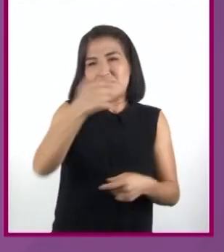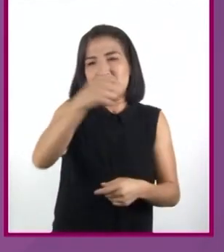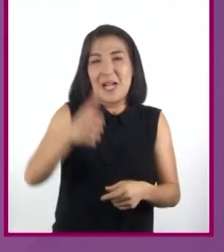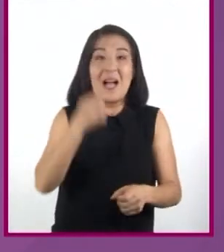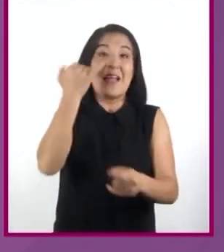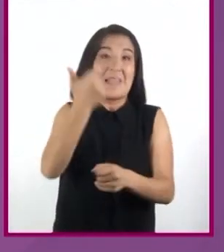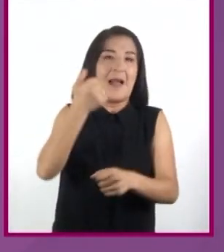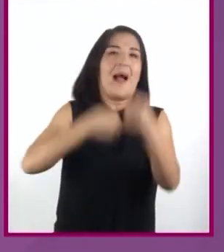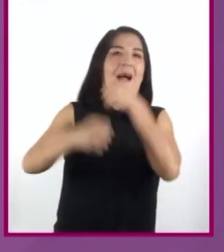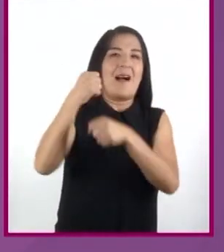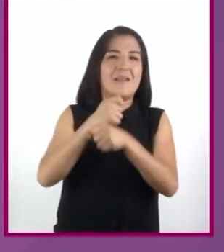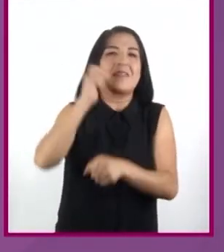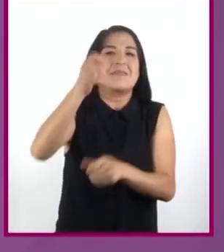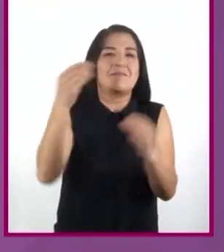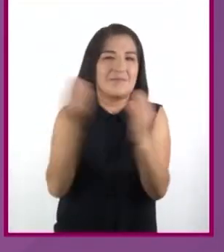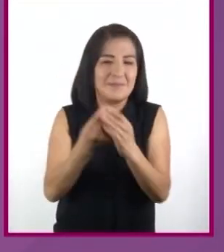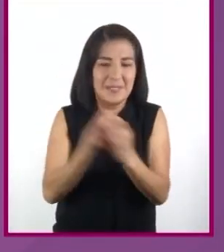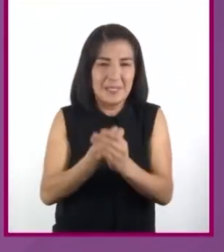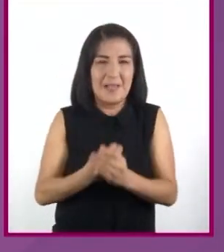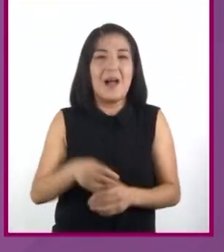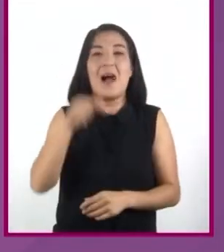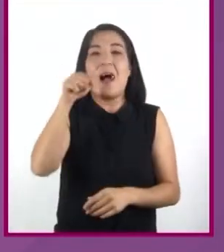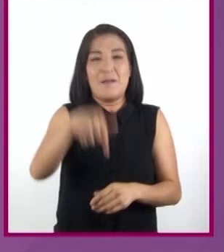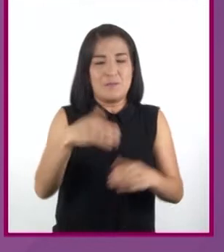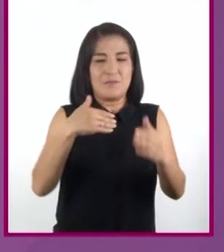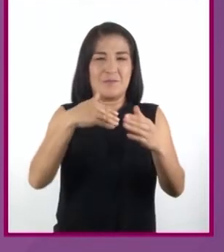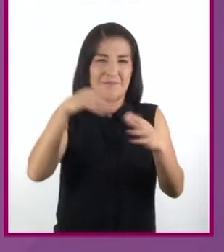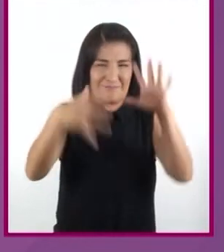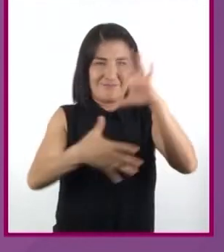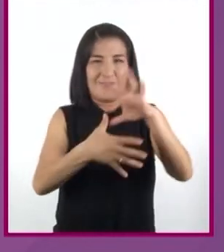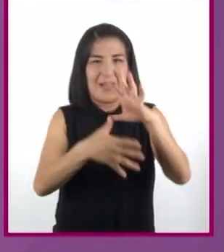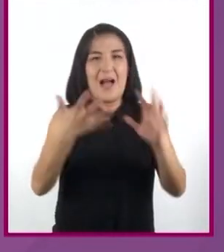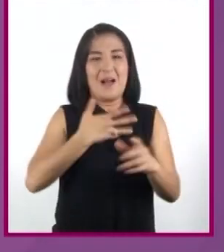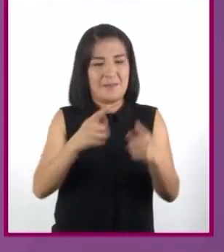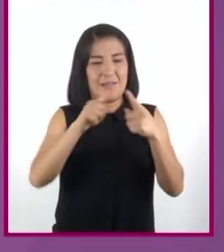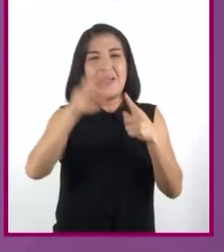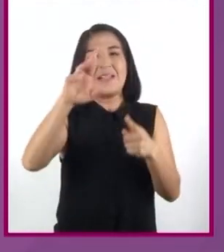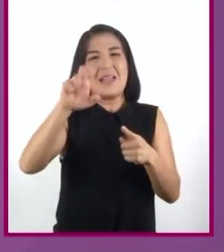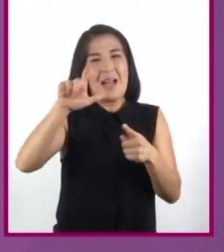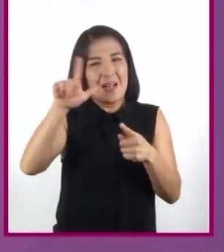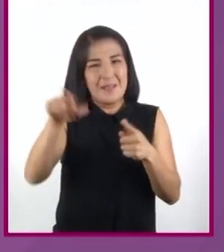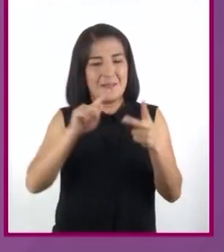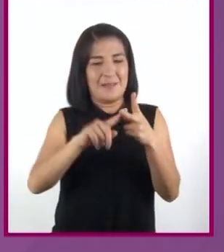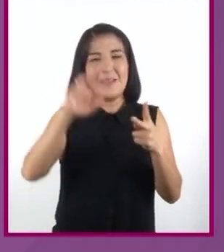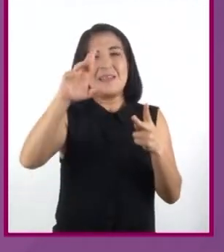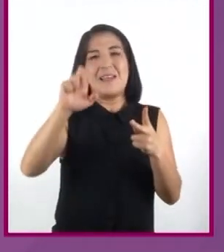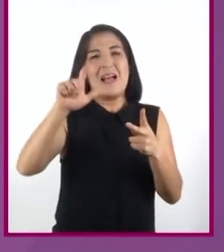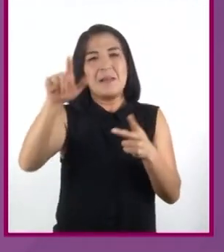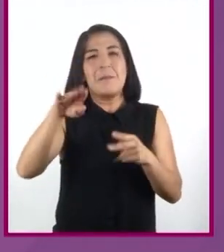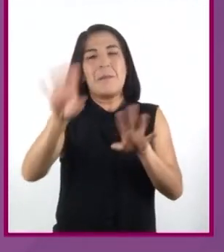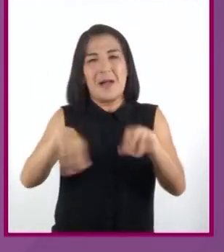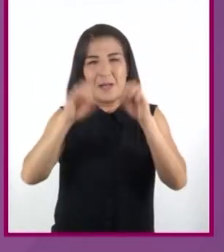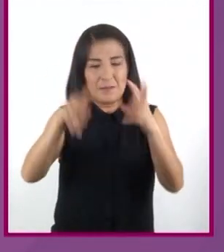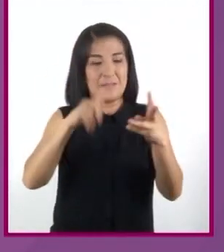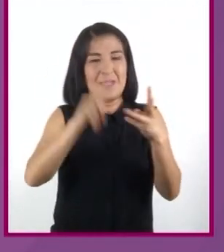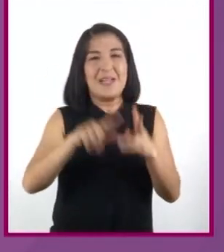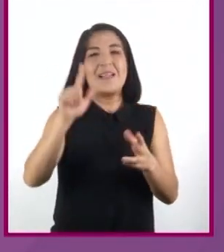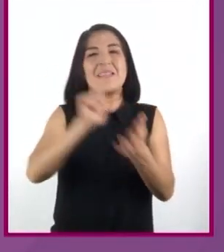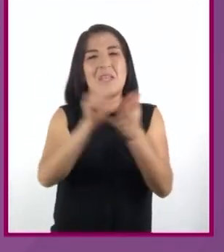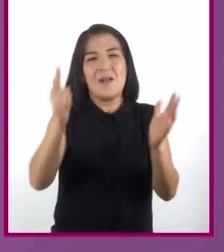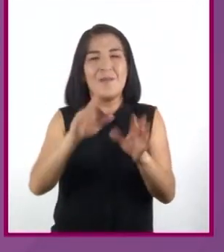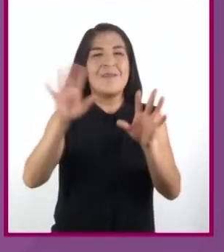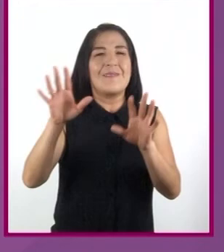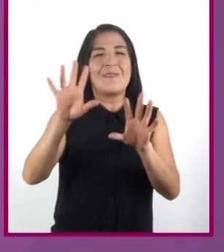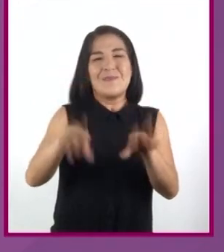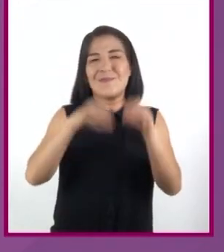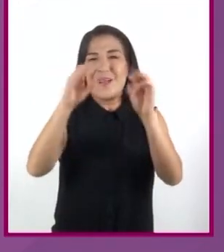época. En Latinoamérica destacan 3 movimientos literarios: realismo, realismo mágico y literatura fantástica.